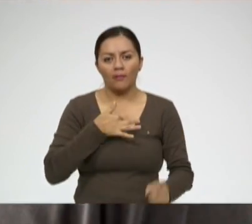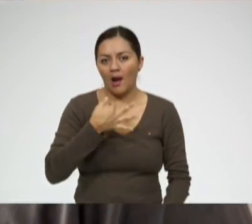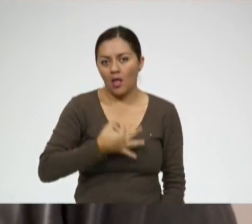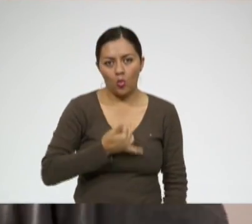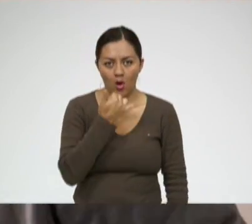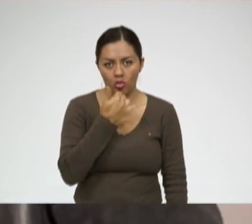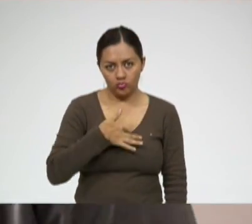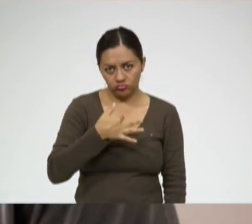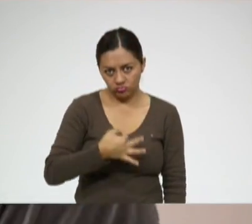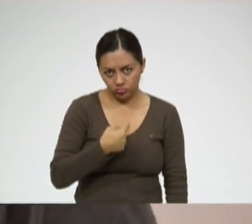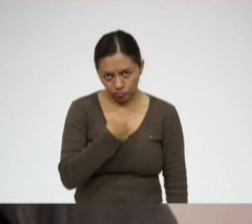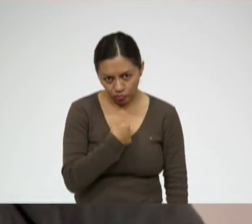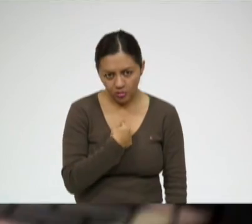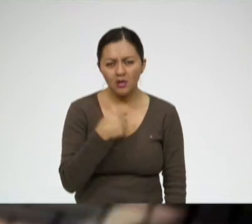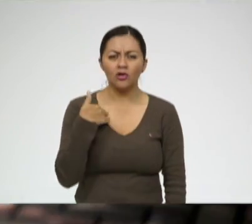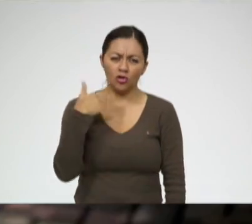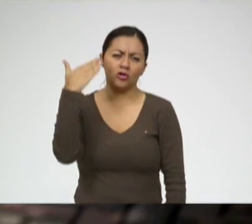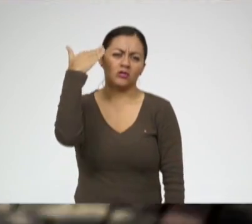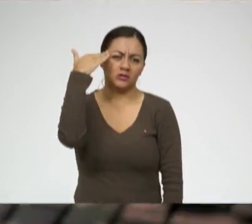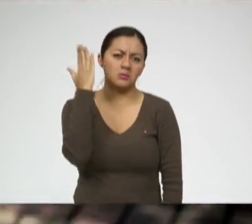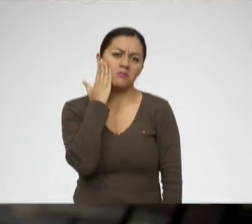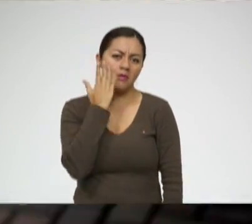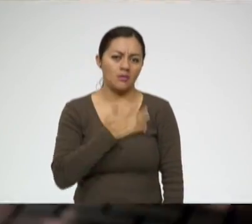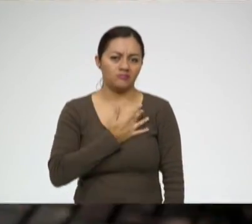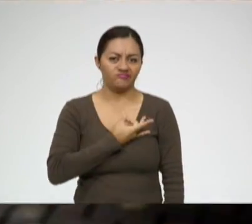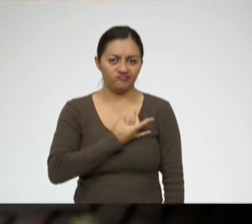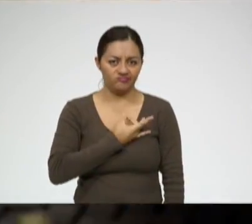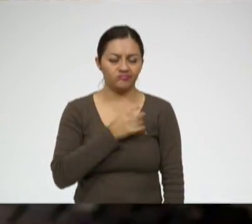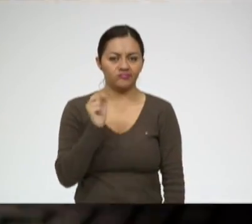ser. Eso le dolía.